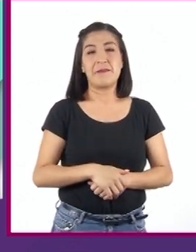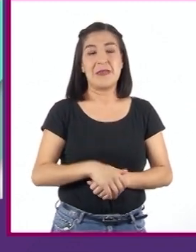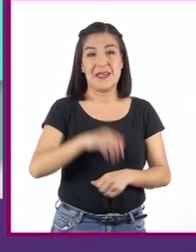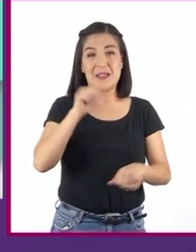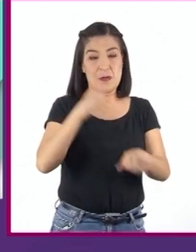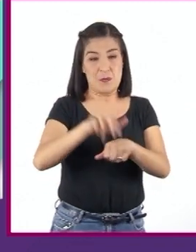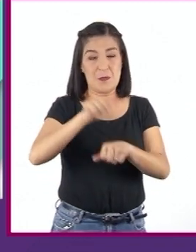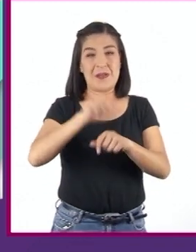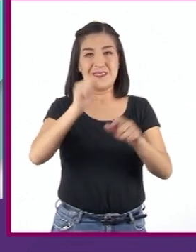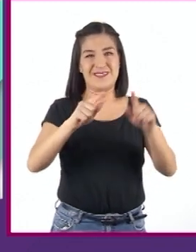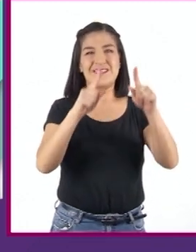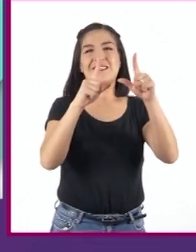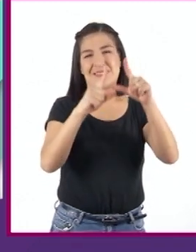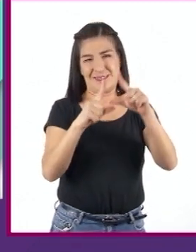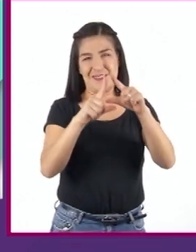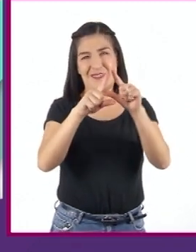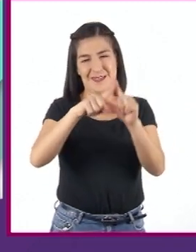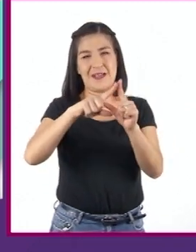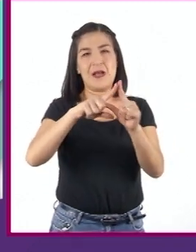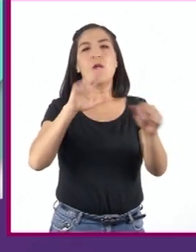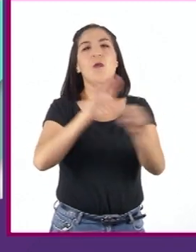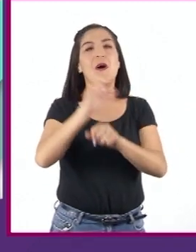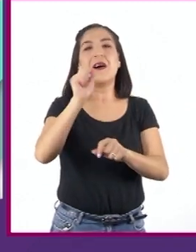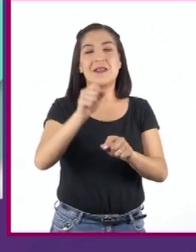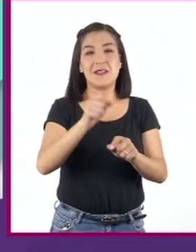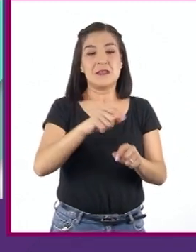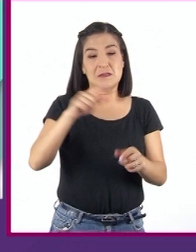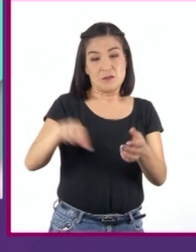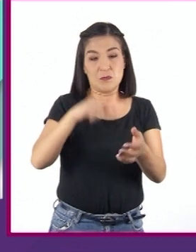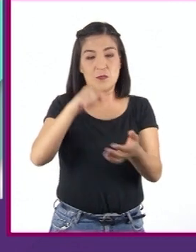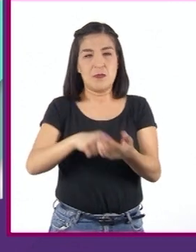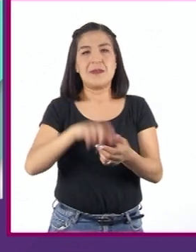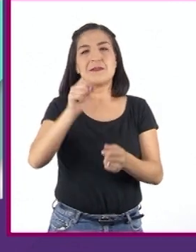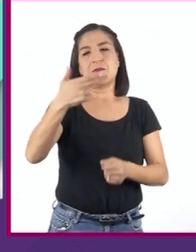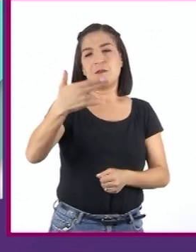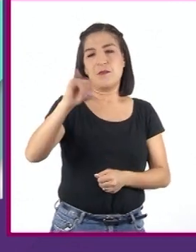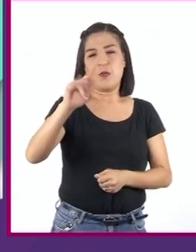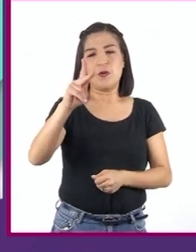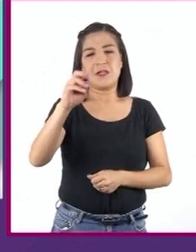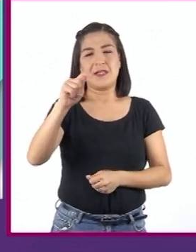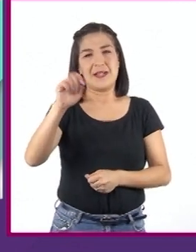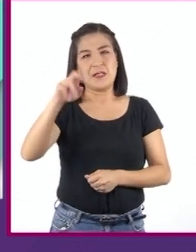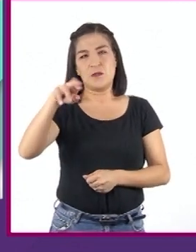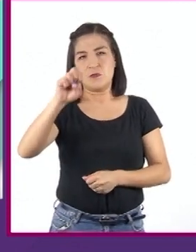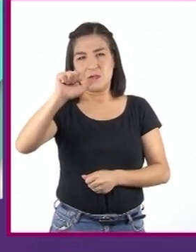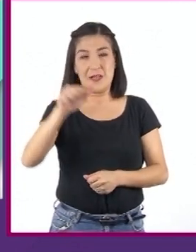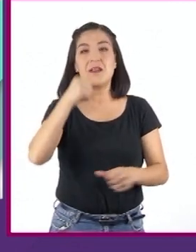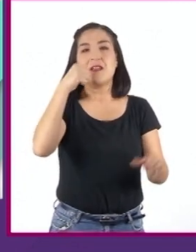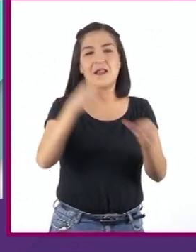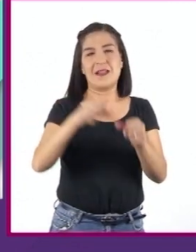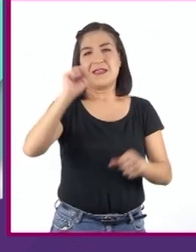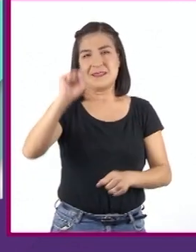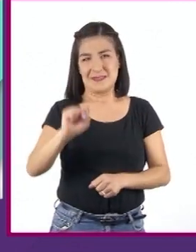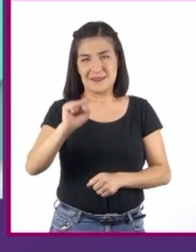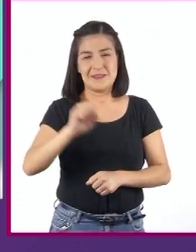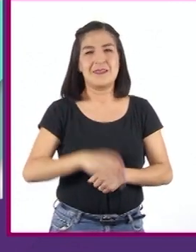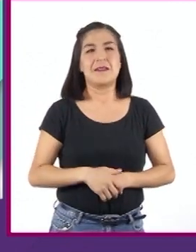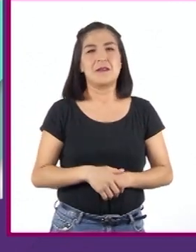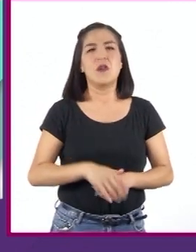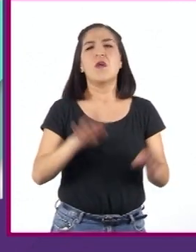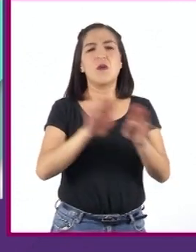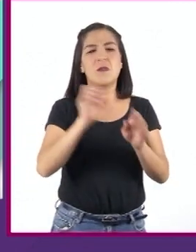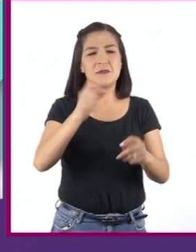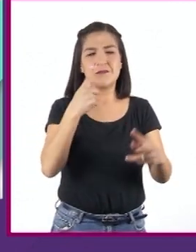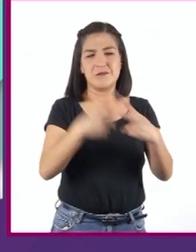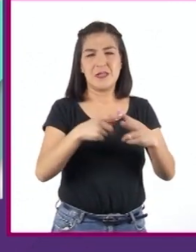grande del triángulo rectángulo, el que se opone al ángulo recto, es la hipotenusa. Se identifica con la letra C. La expresión algebraica